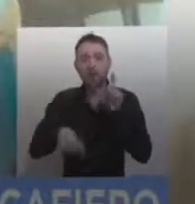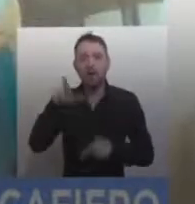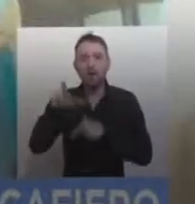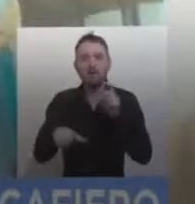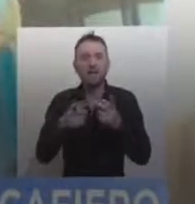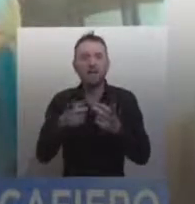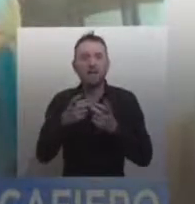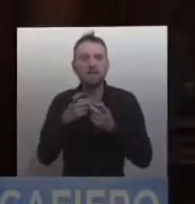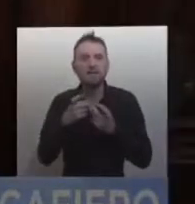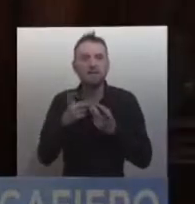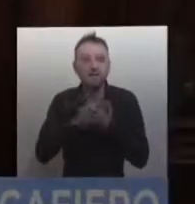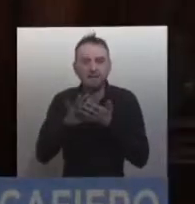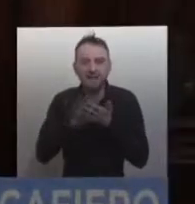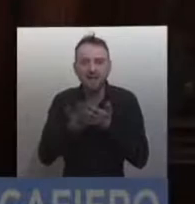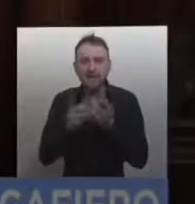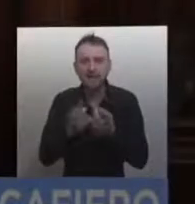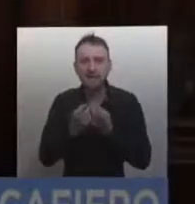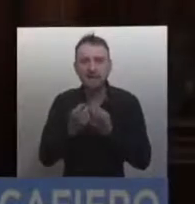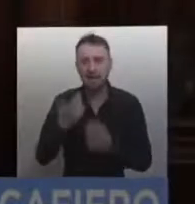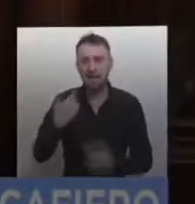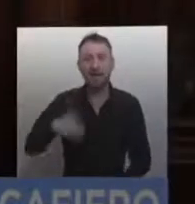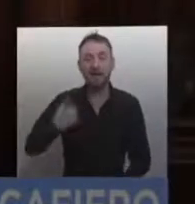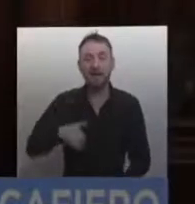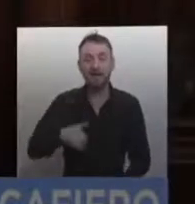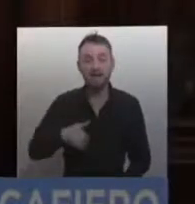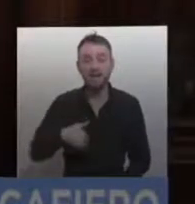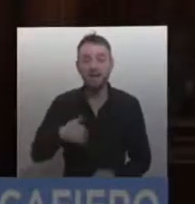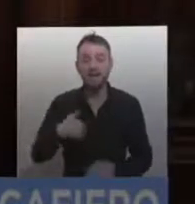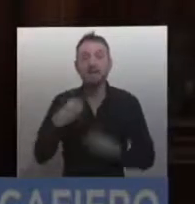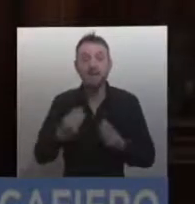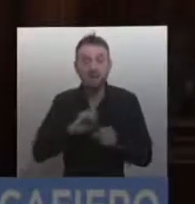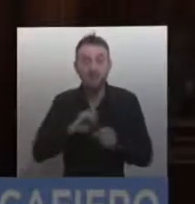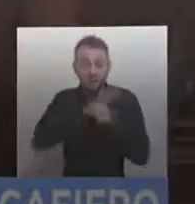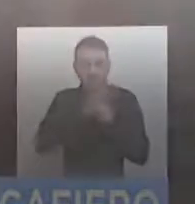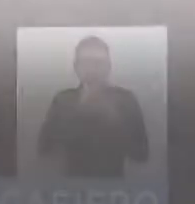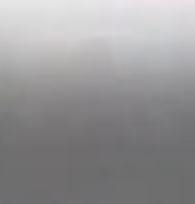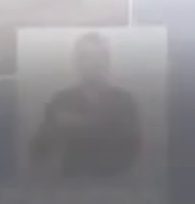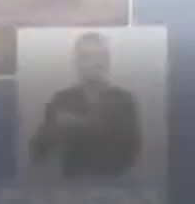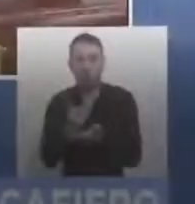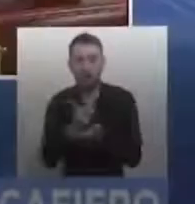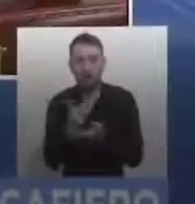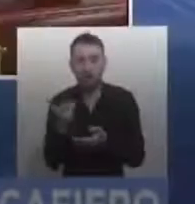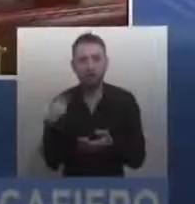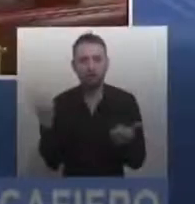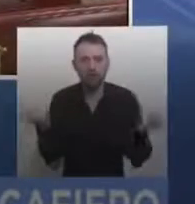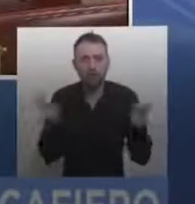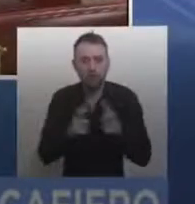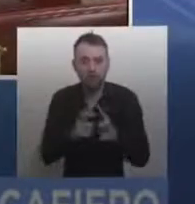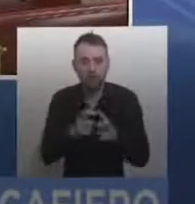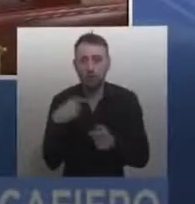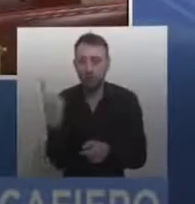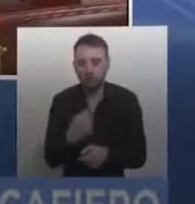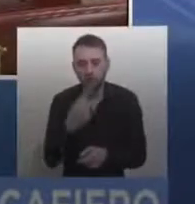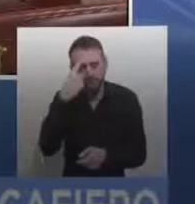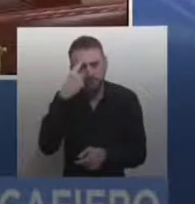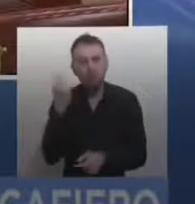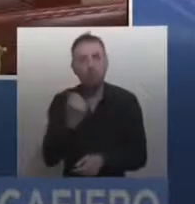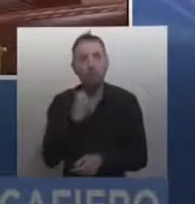que iba teniendo la sociedad argentina, sobre todo mientras transitaba la pandemia. Para nosotros es